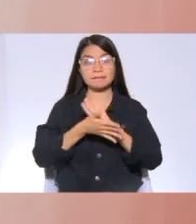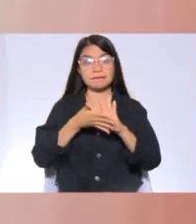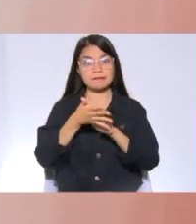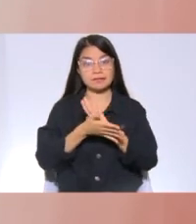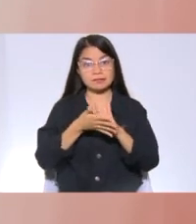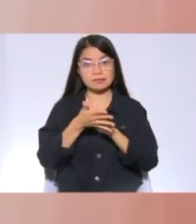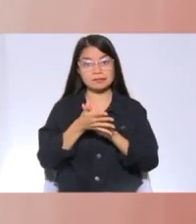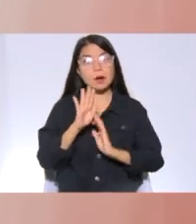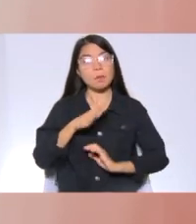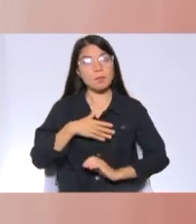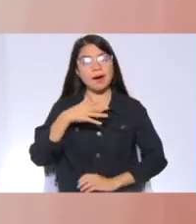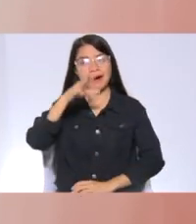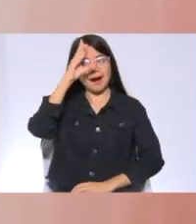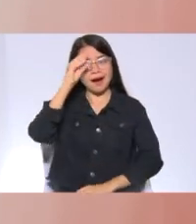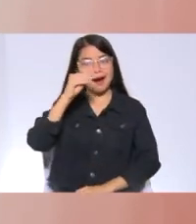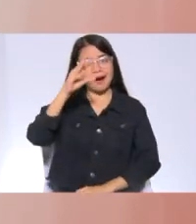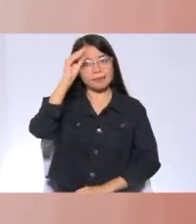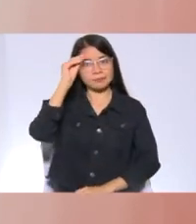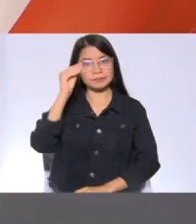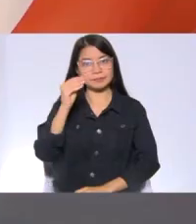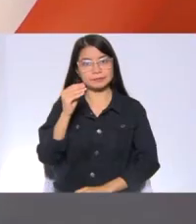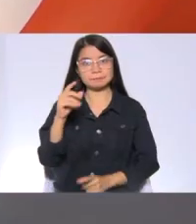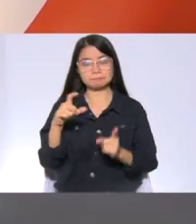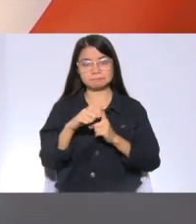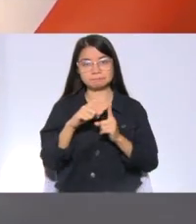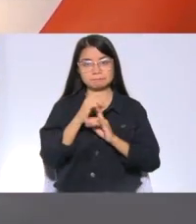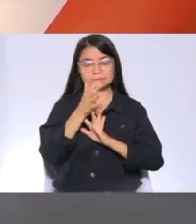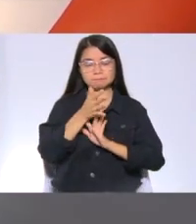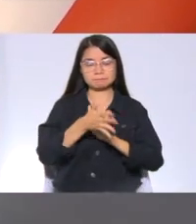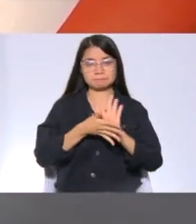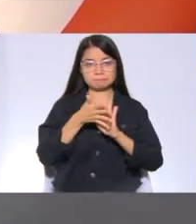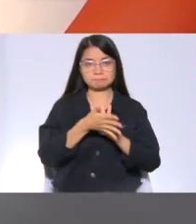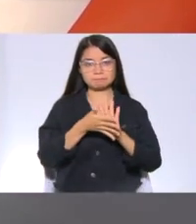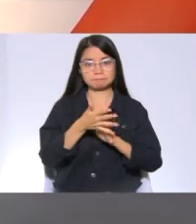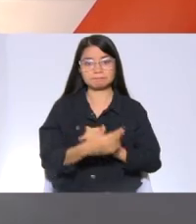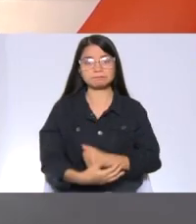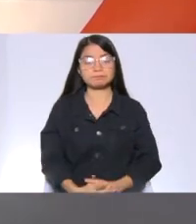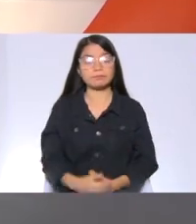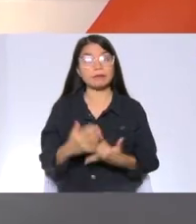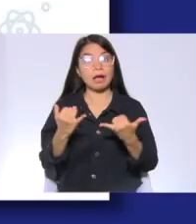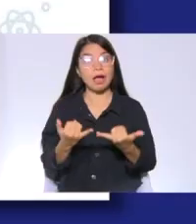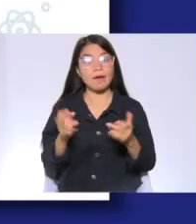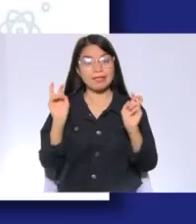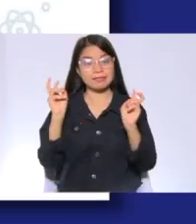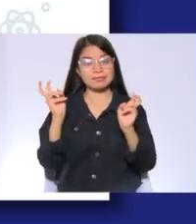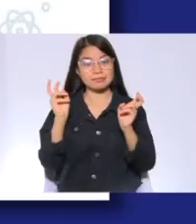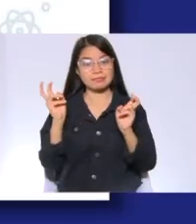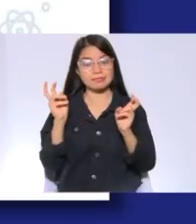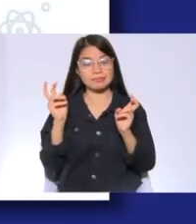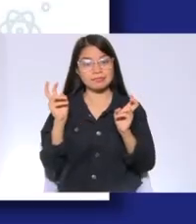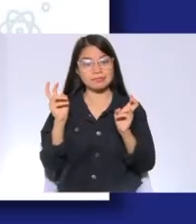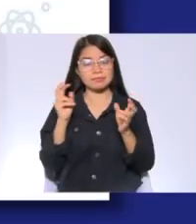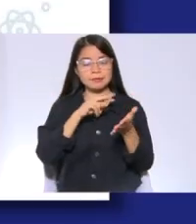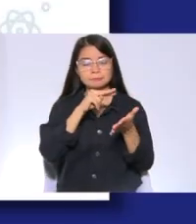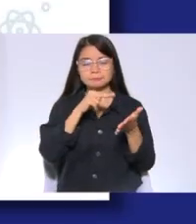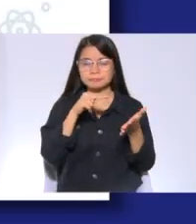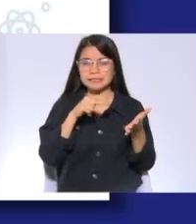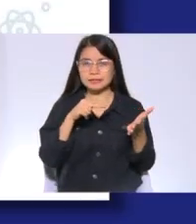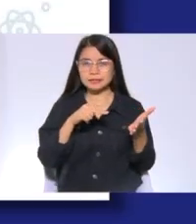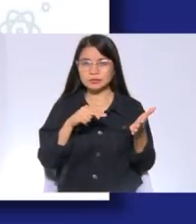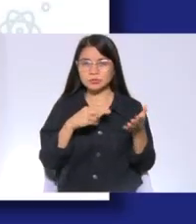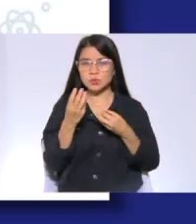enriquecer nuestro vocabulario. Ahora bien, desde los referentes teórico-prácticos previstos para hoy vamos a hablar un poco de la lectura, cómo